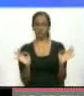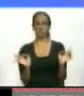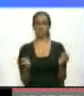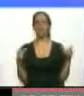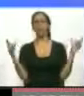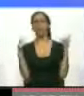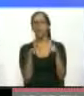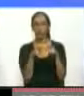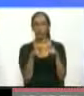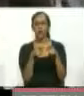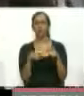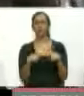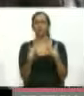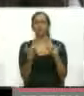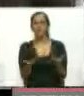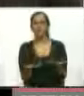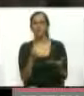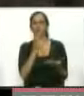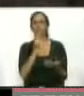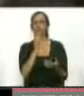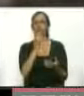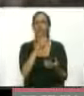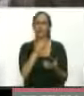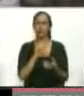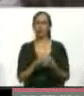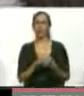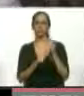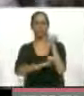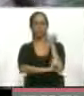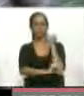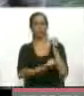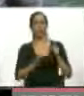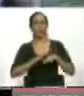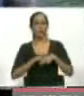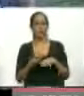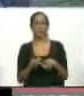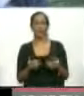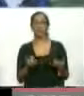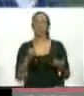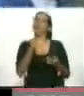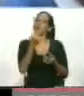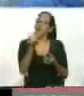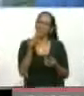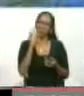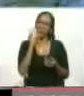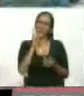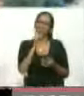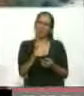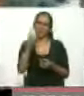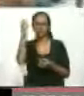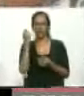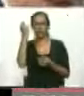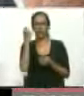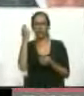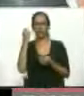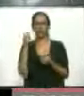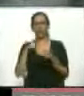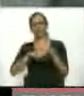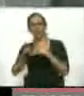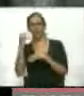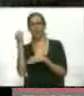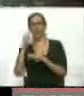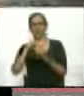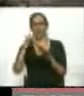se dé con quienes ellos llamaban los traidores porque ellos cuando los vinieron de estos diputados que se fueron para la otra salida